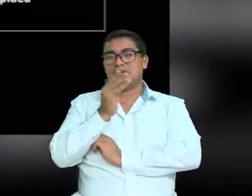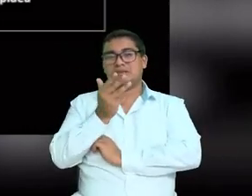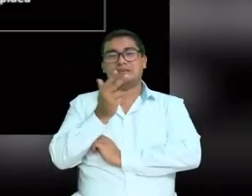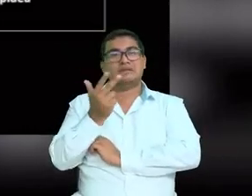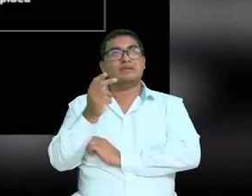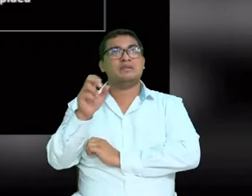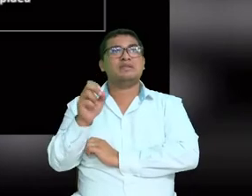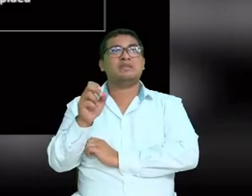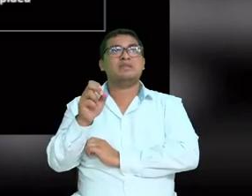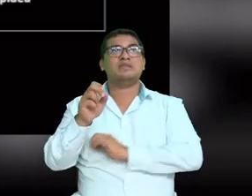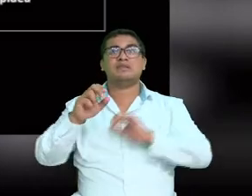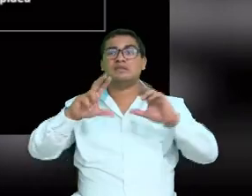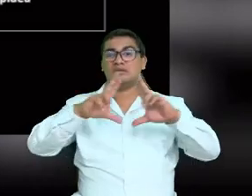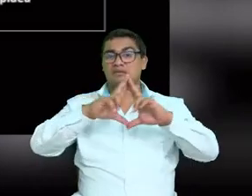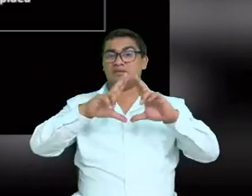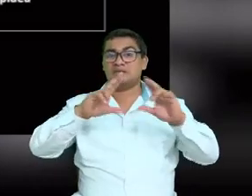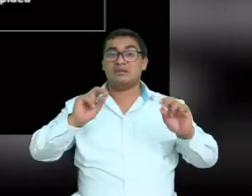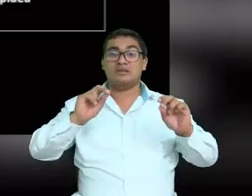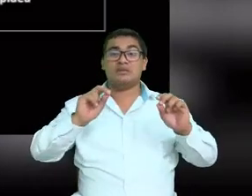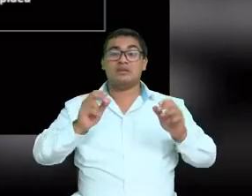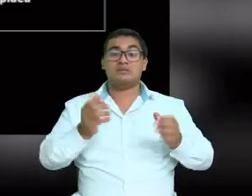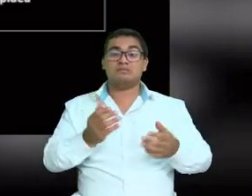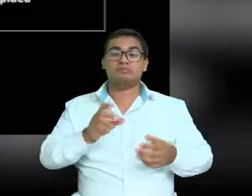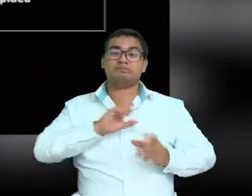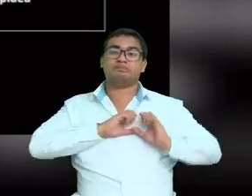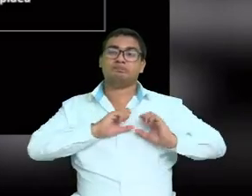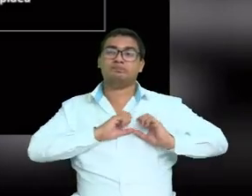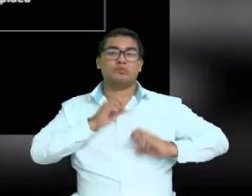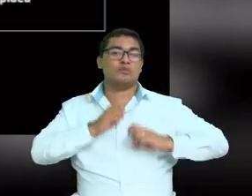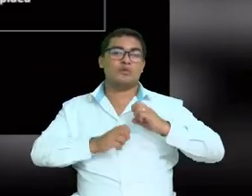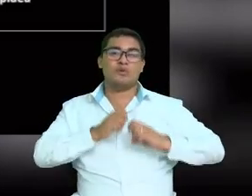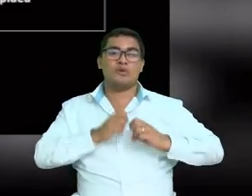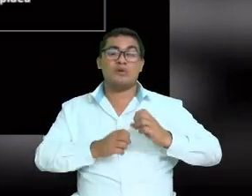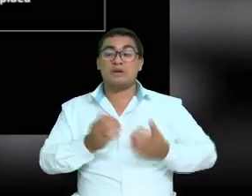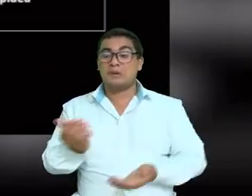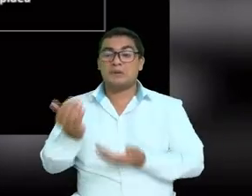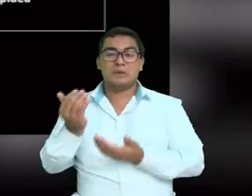1980 aquí en Nicaragua todos ellos morían. Uh-huh. Porque